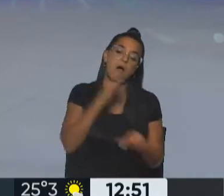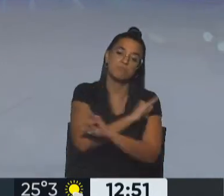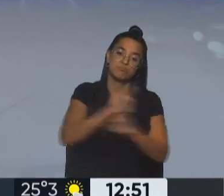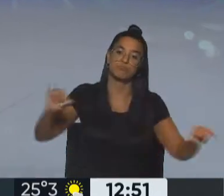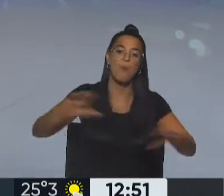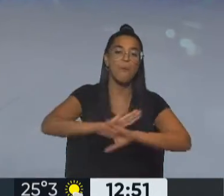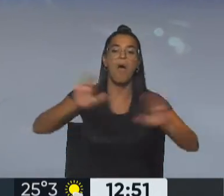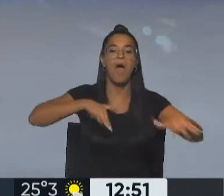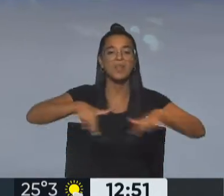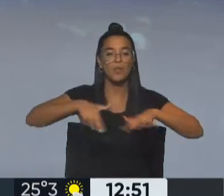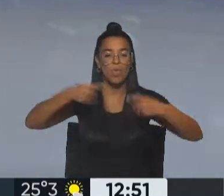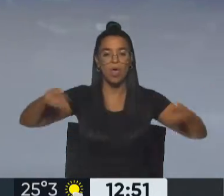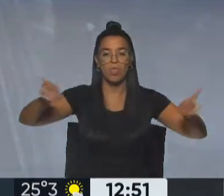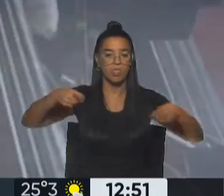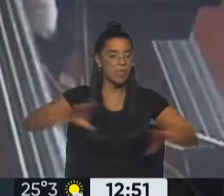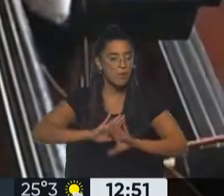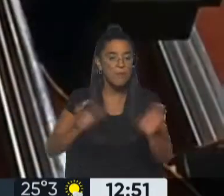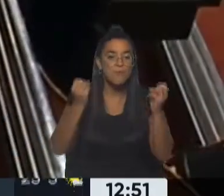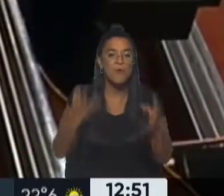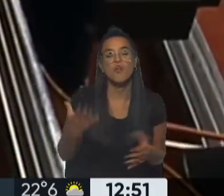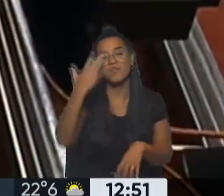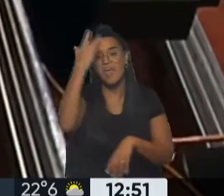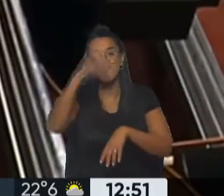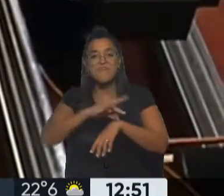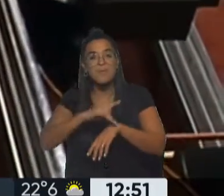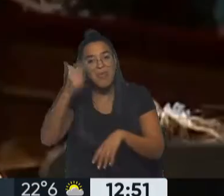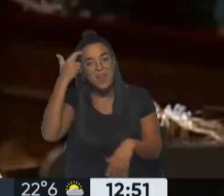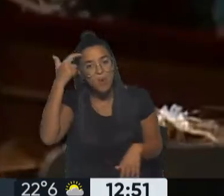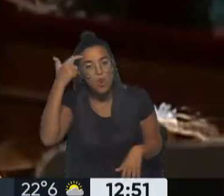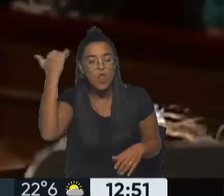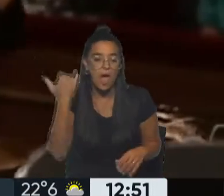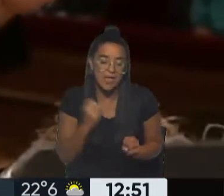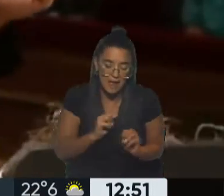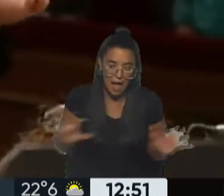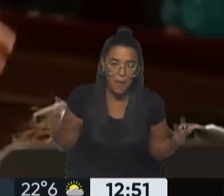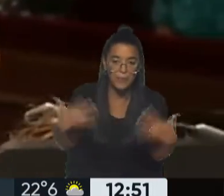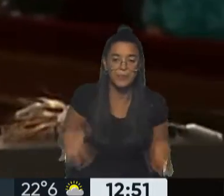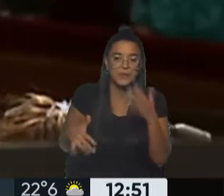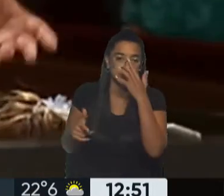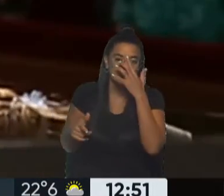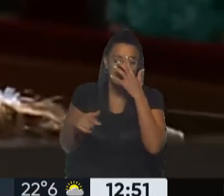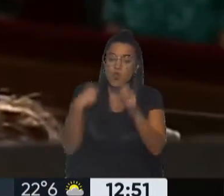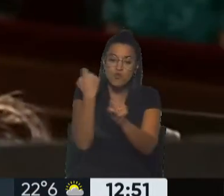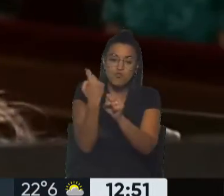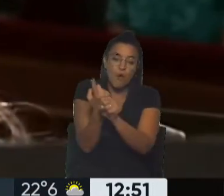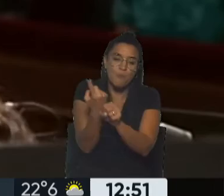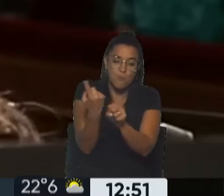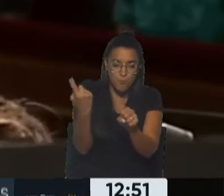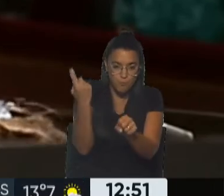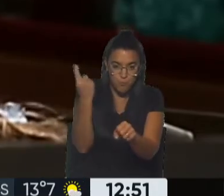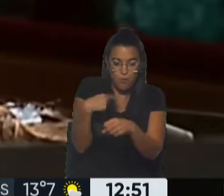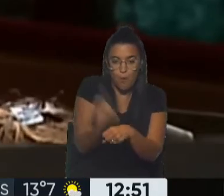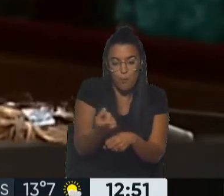la actividad. ¿Por qué? Porque tiene una enfermedad neurológica severa que le imposibilitaba